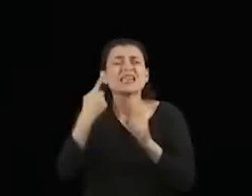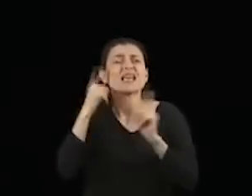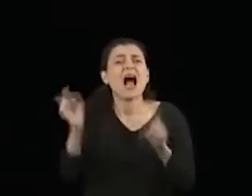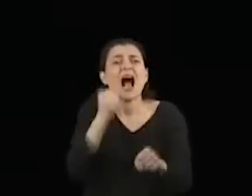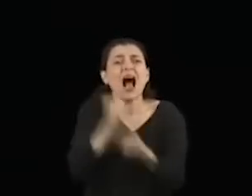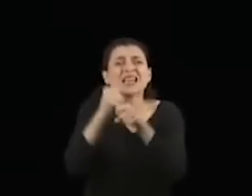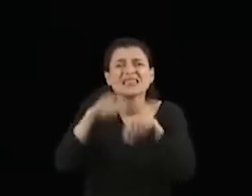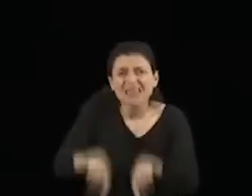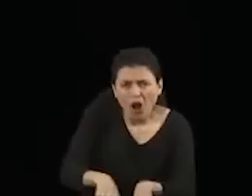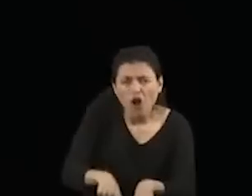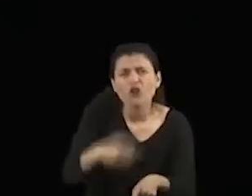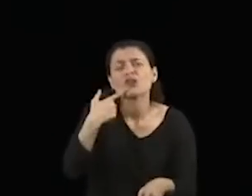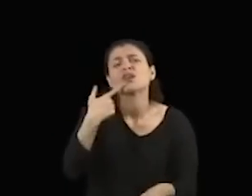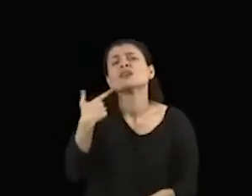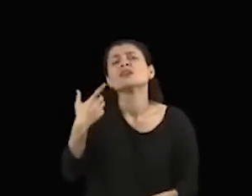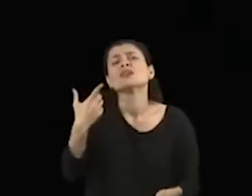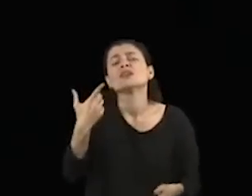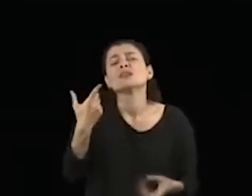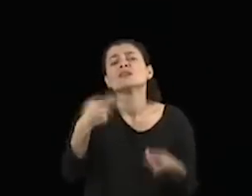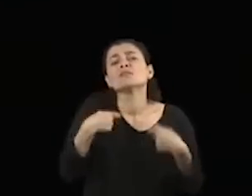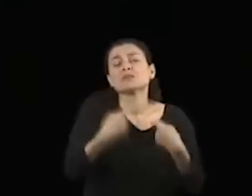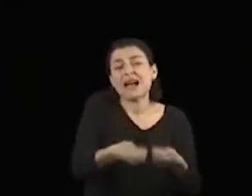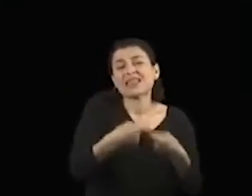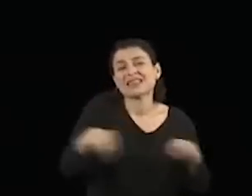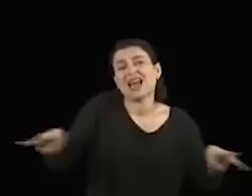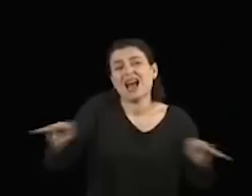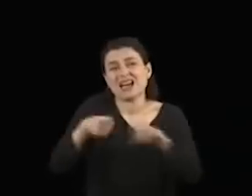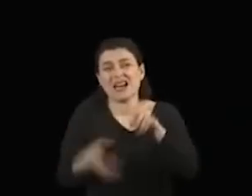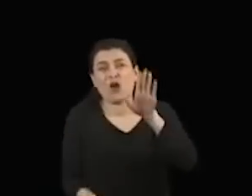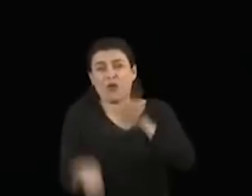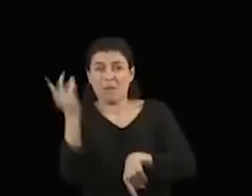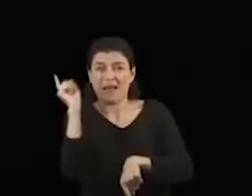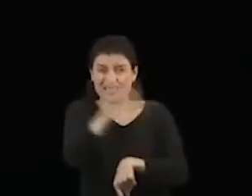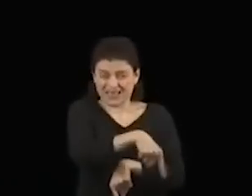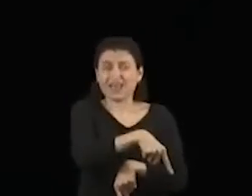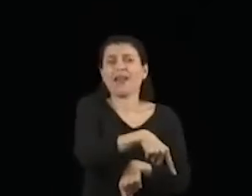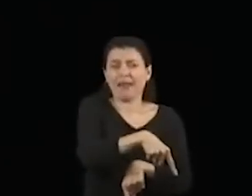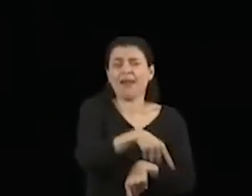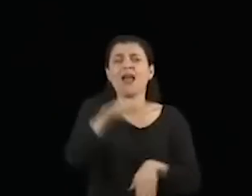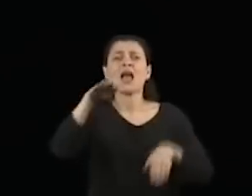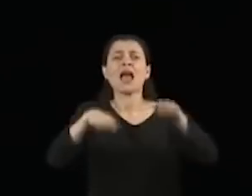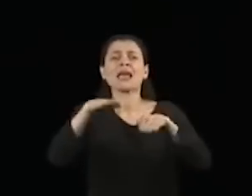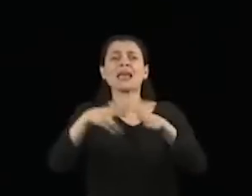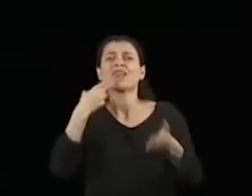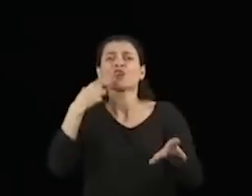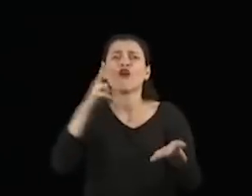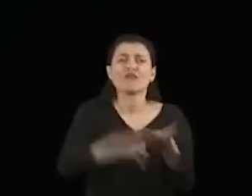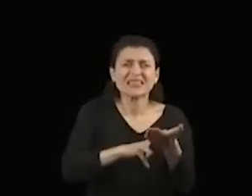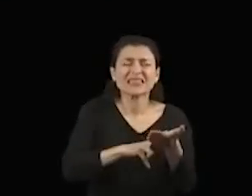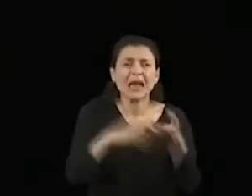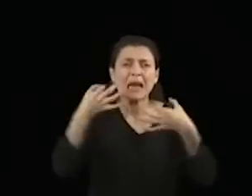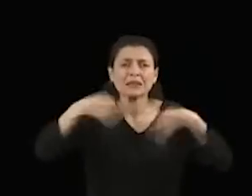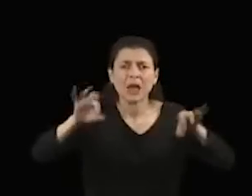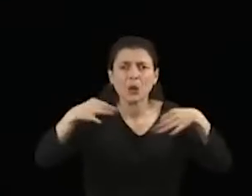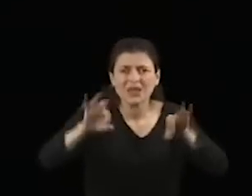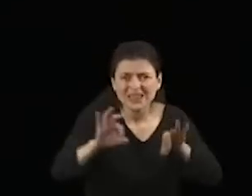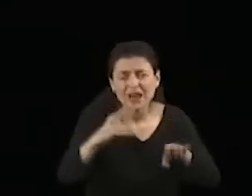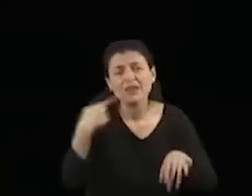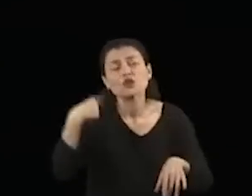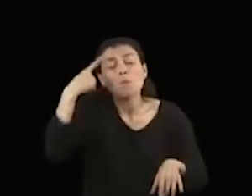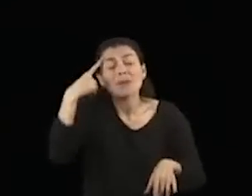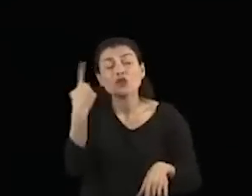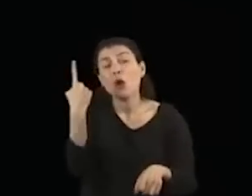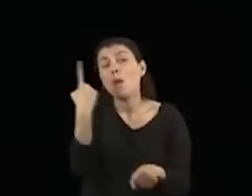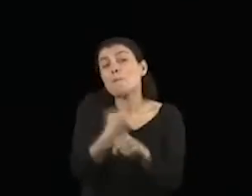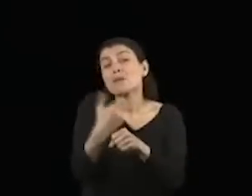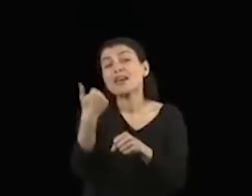y cuando termine digamos, los números de mayo ya saben que vienen muy bien. Y cuando termine el primer semestre, digamos, obvio que junio por